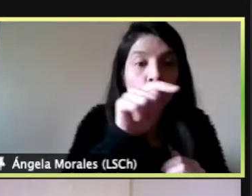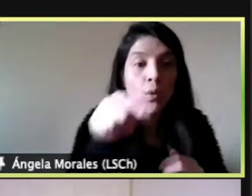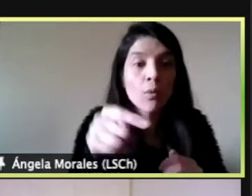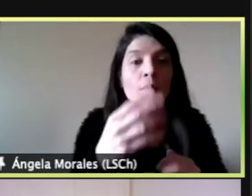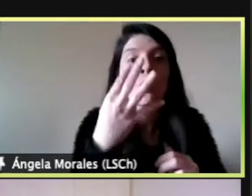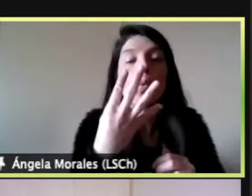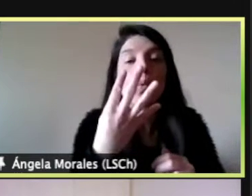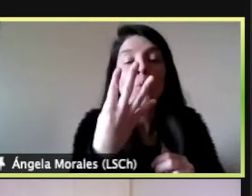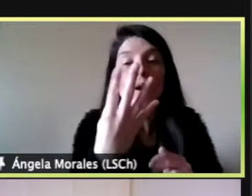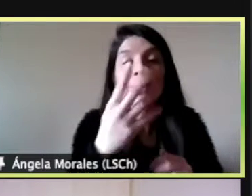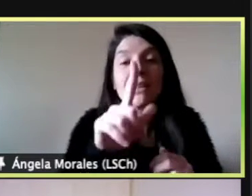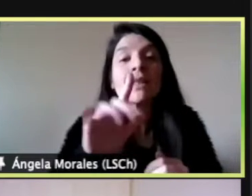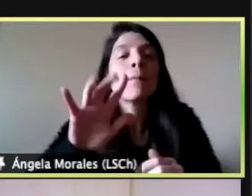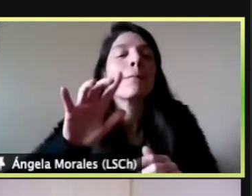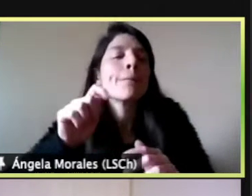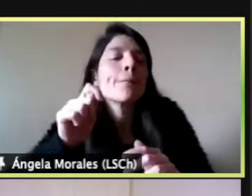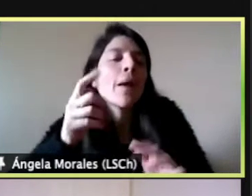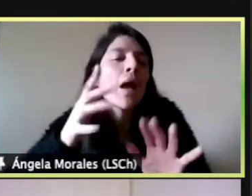parcial. Y